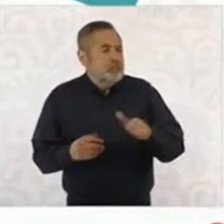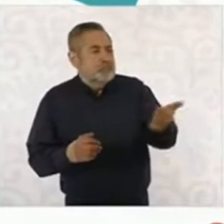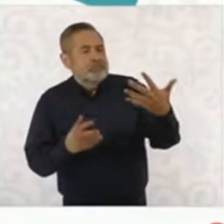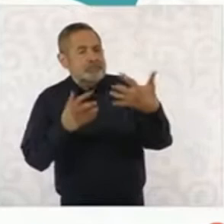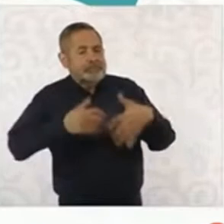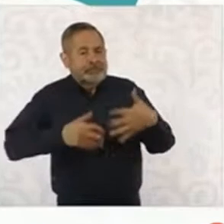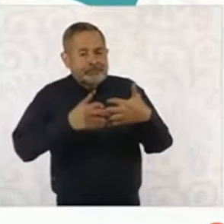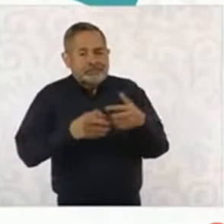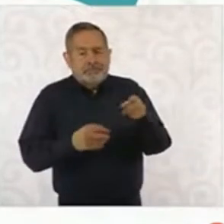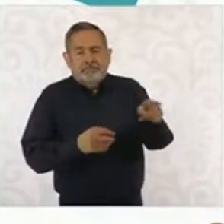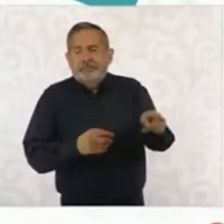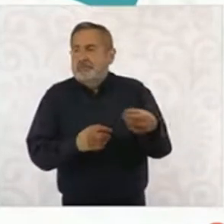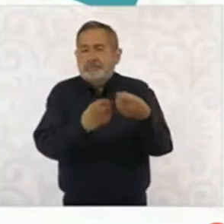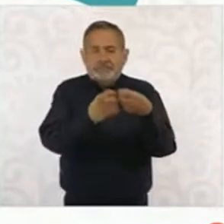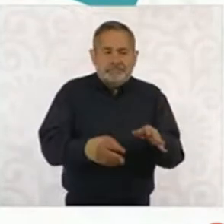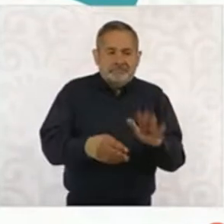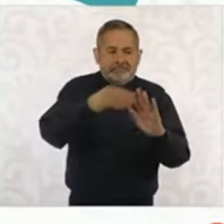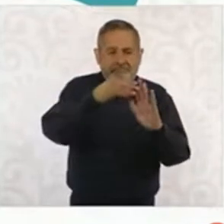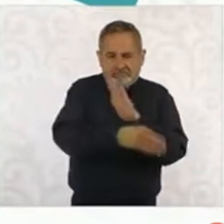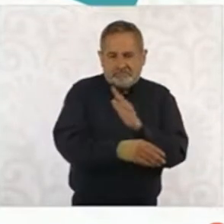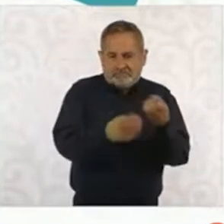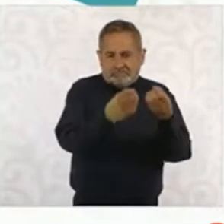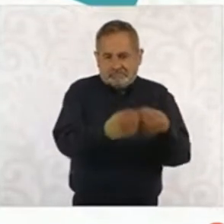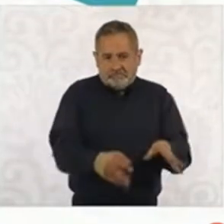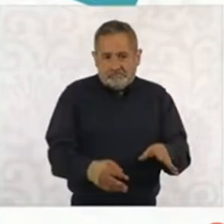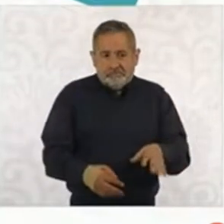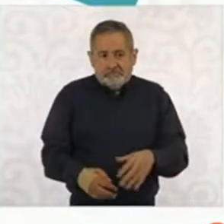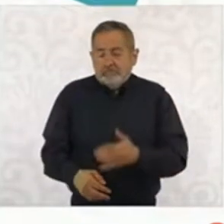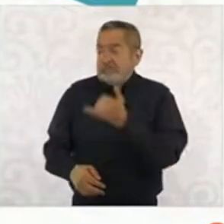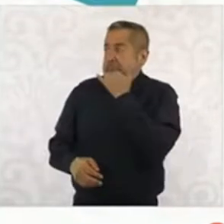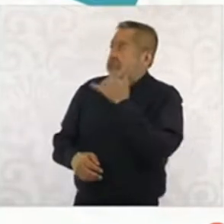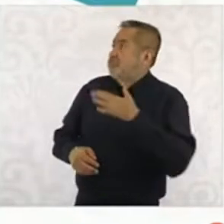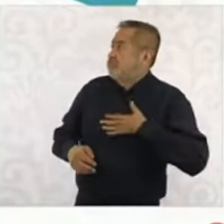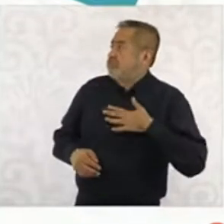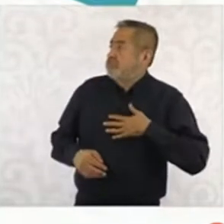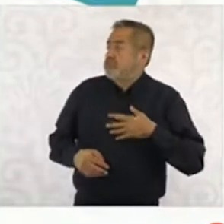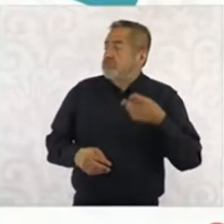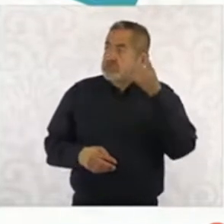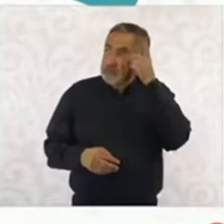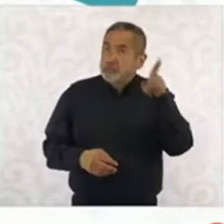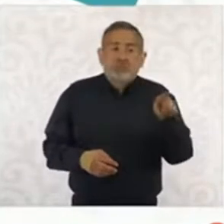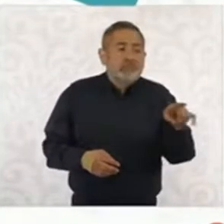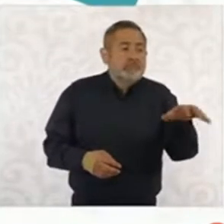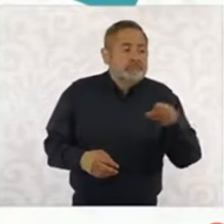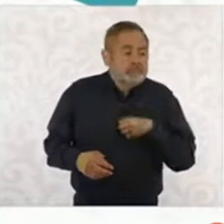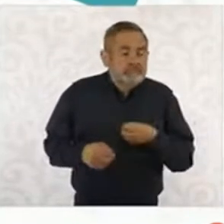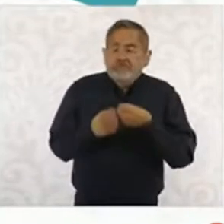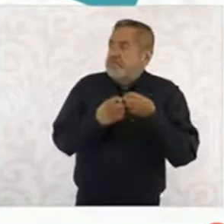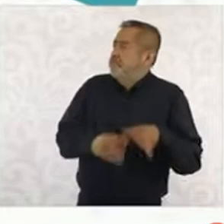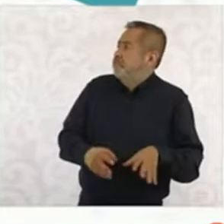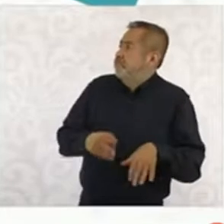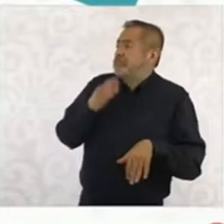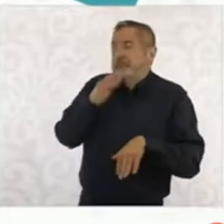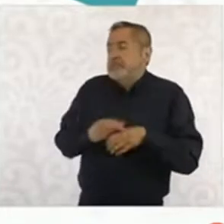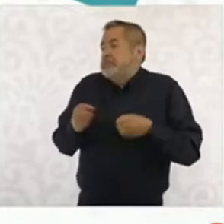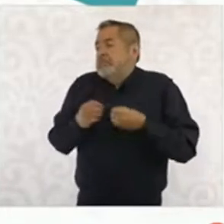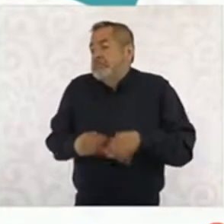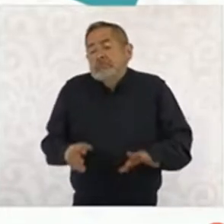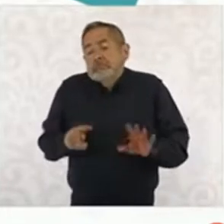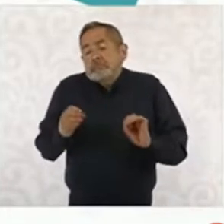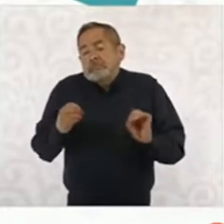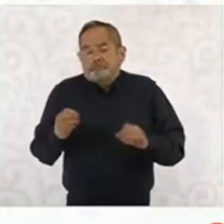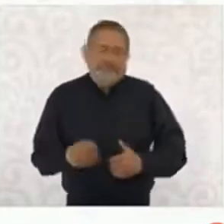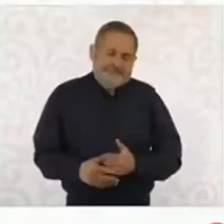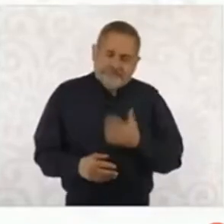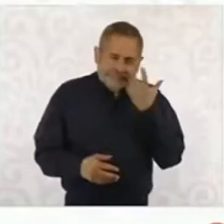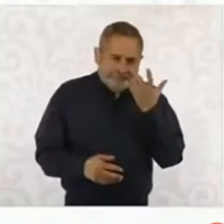esta empresa ya en picada, pues la declararon como suya, inflan las pérdidas y generan más pérdidas. Siguiente, por favor.